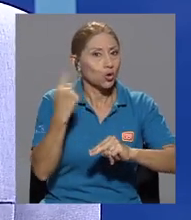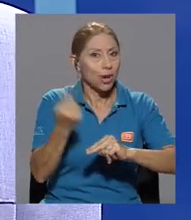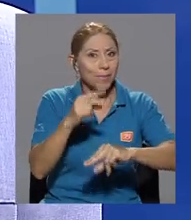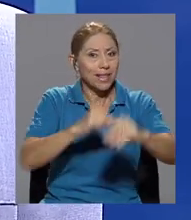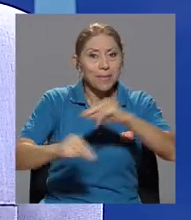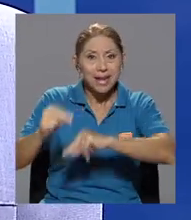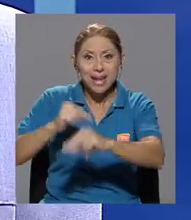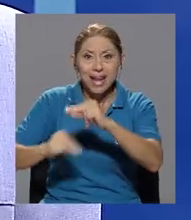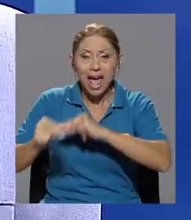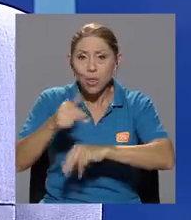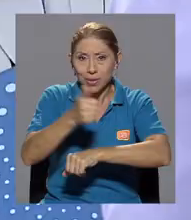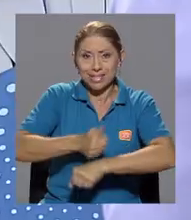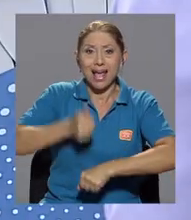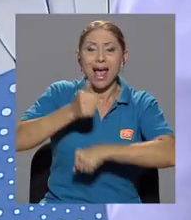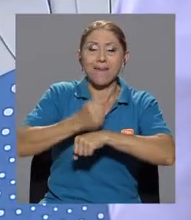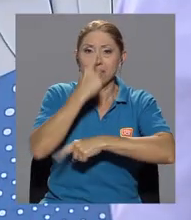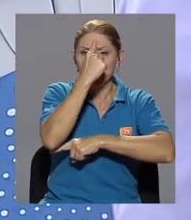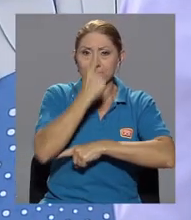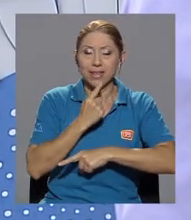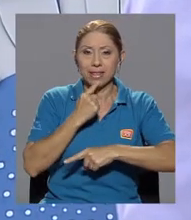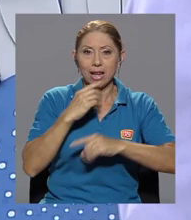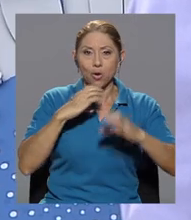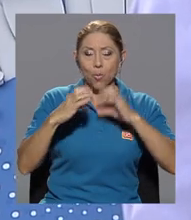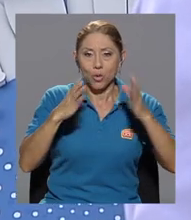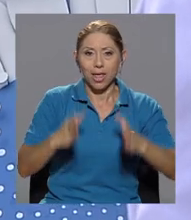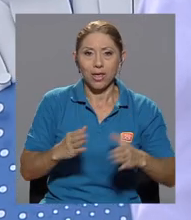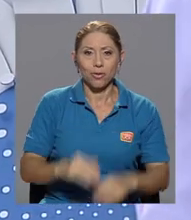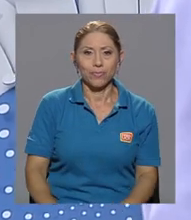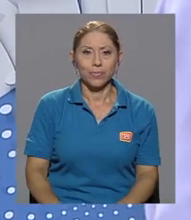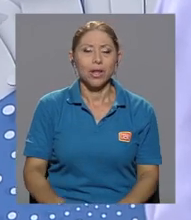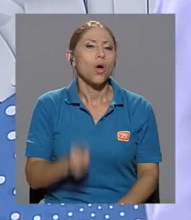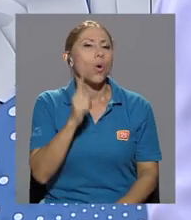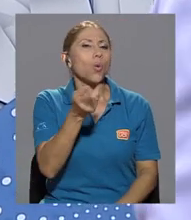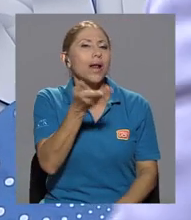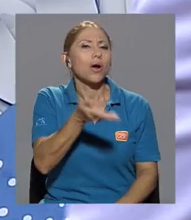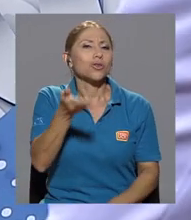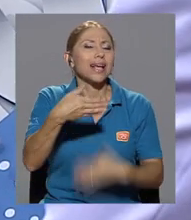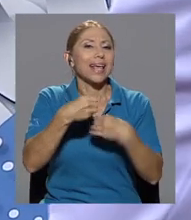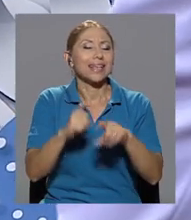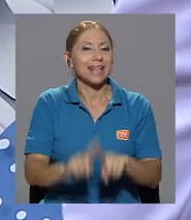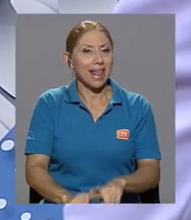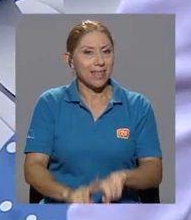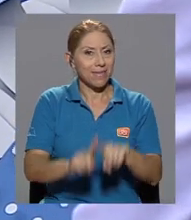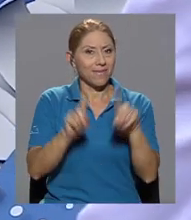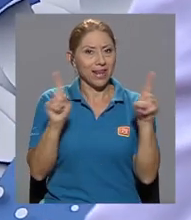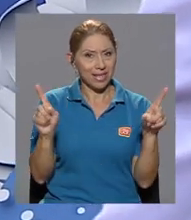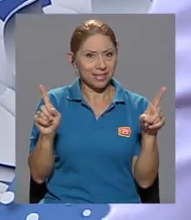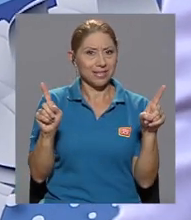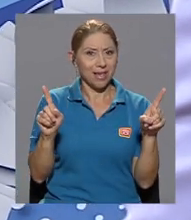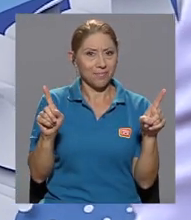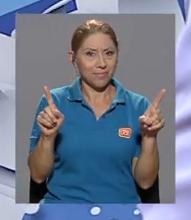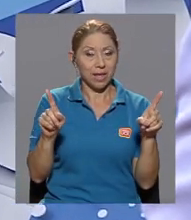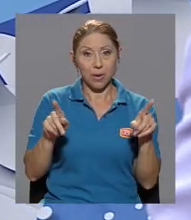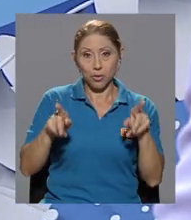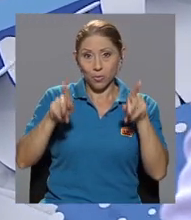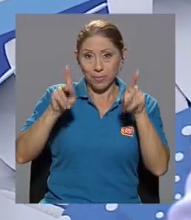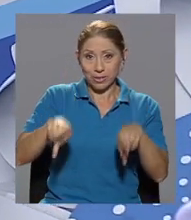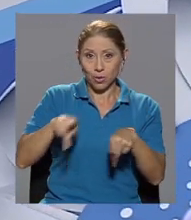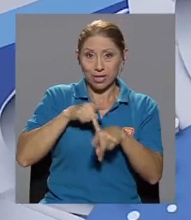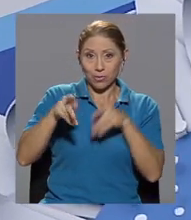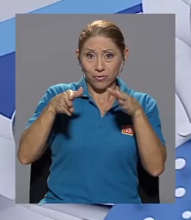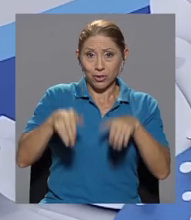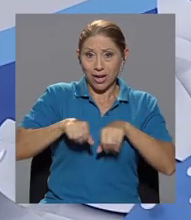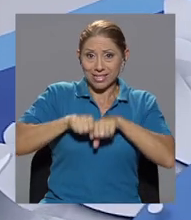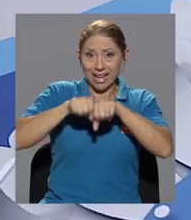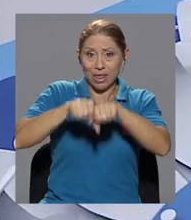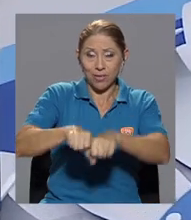sí yo creo que una de las cosas que seguirá haciendo la diferencia en términos de los profesionales y las profesionales que lo hagamos una universidad de costa rica es que es